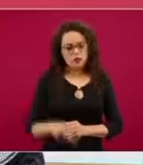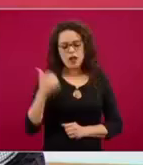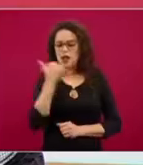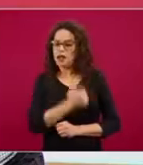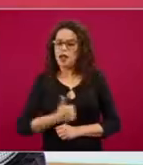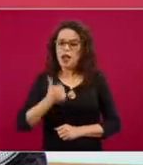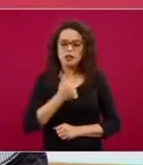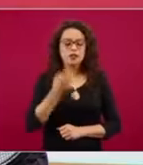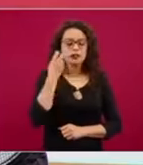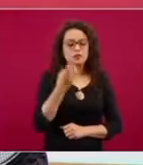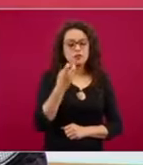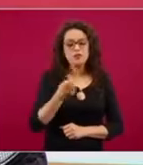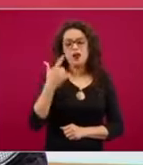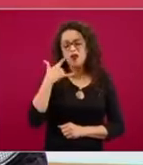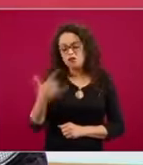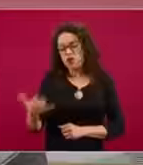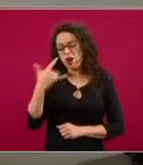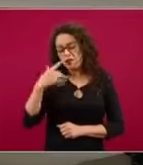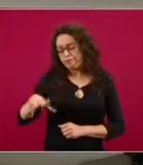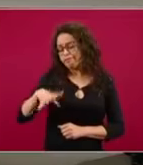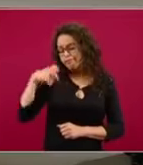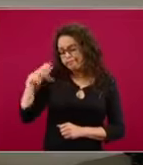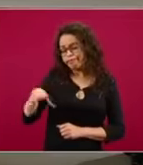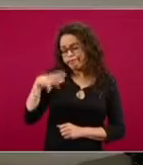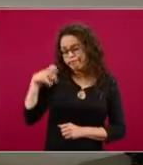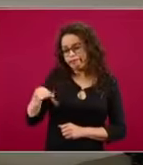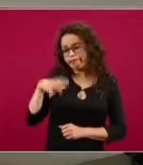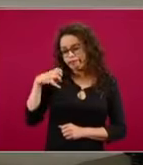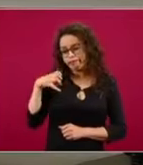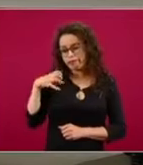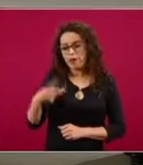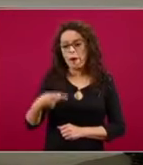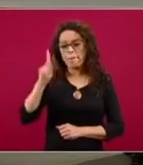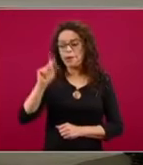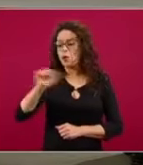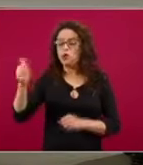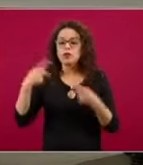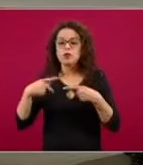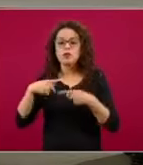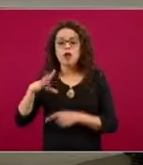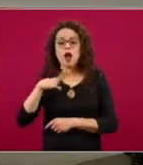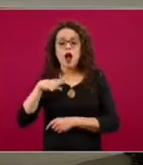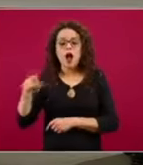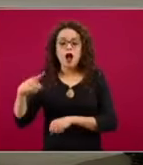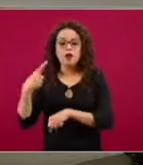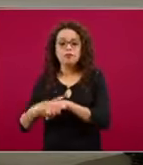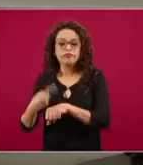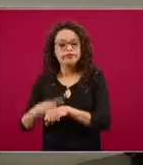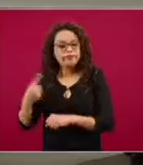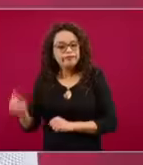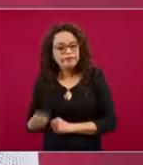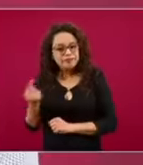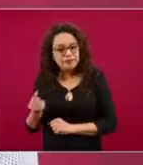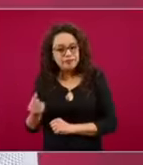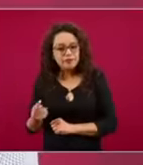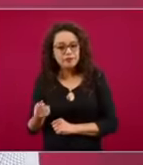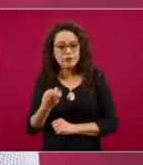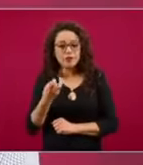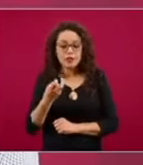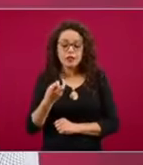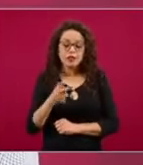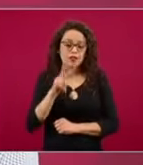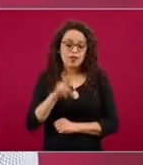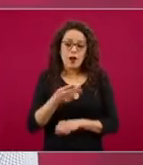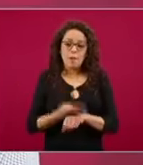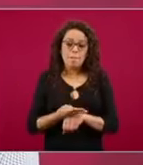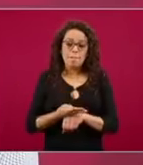estos esfuerzos, hay personas que por su comorbilidad, hay personas que por sus factores de riesgo es mucho más complicado y